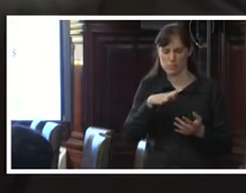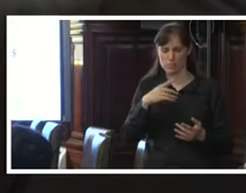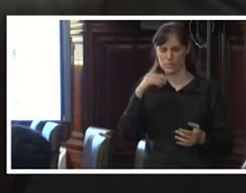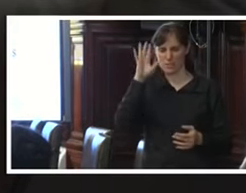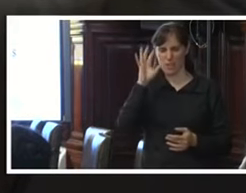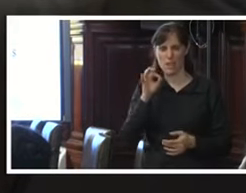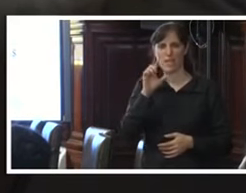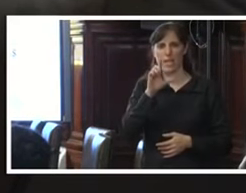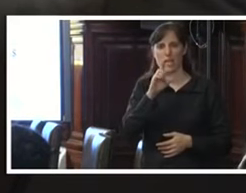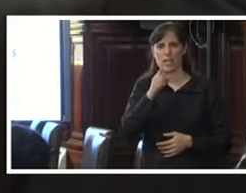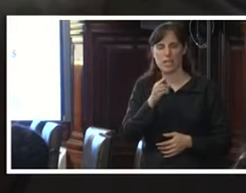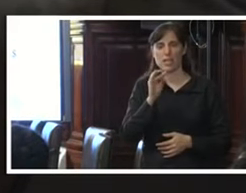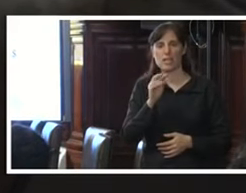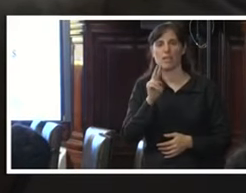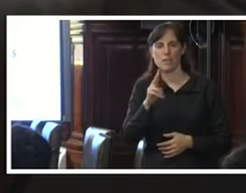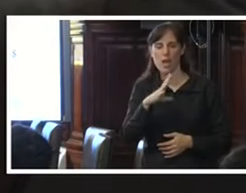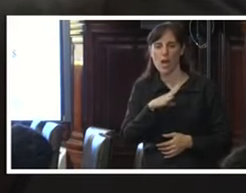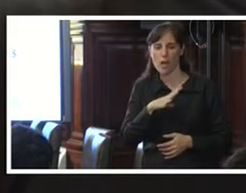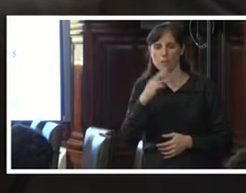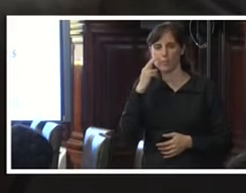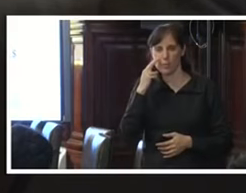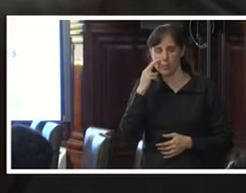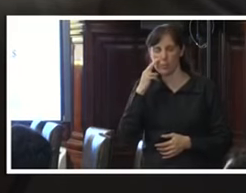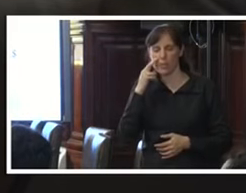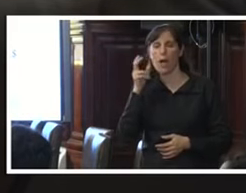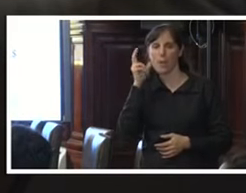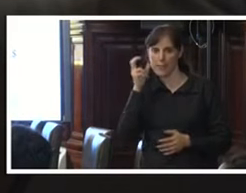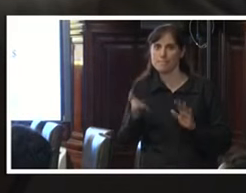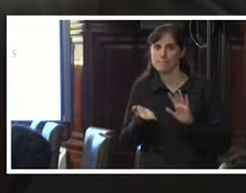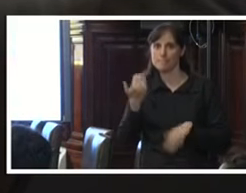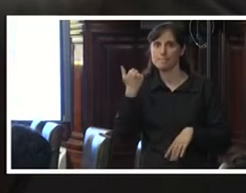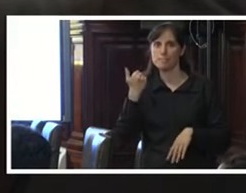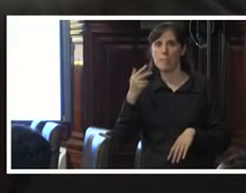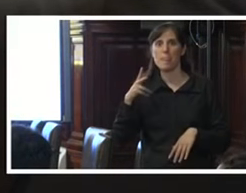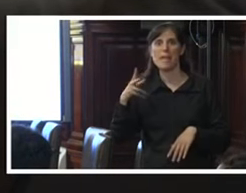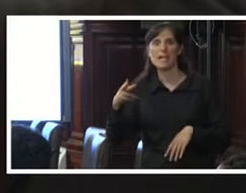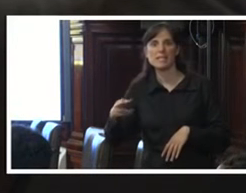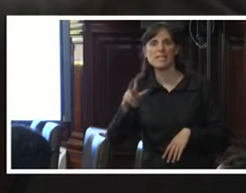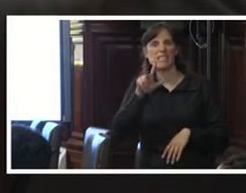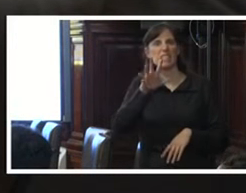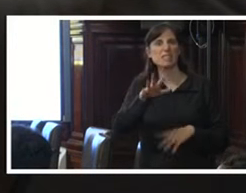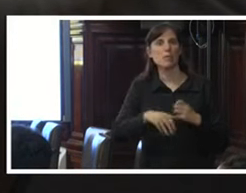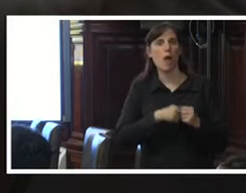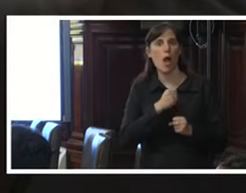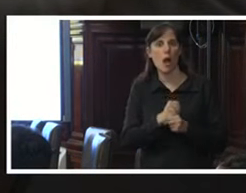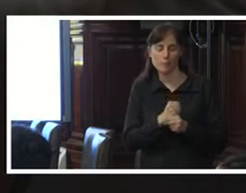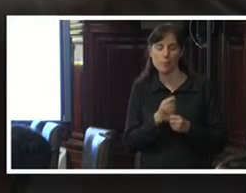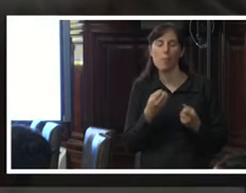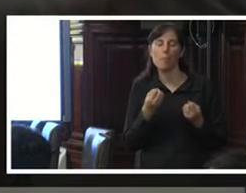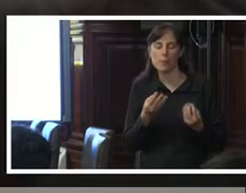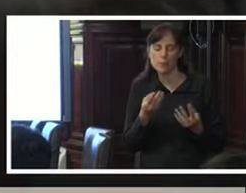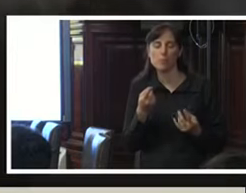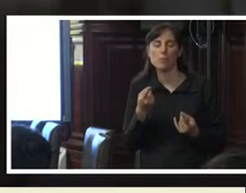en el gp con especial énfasis en la población trans la cual tiene un promedio de vida 35 años en la región es que se necesita generar evidencia